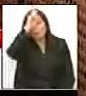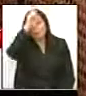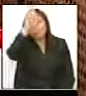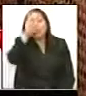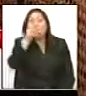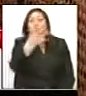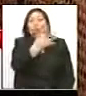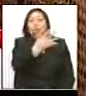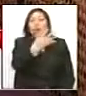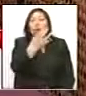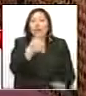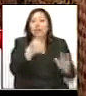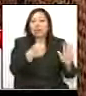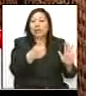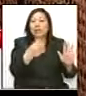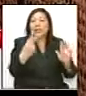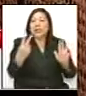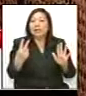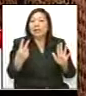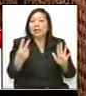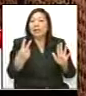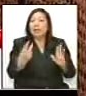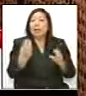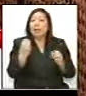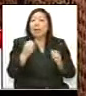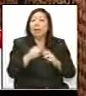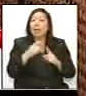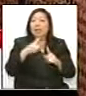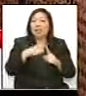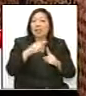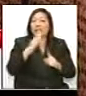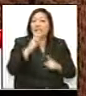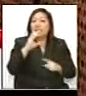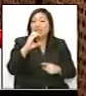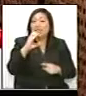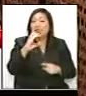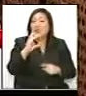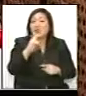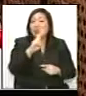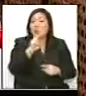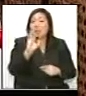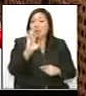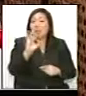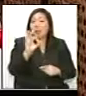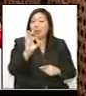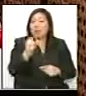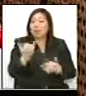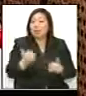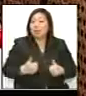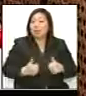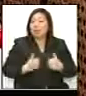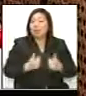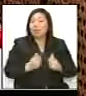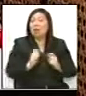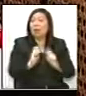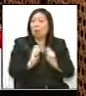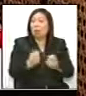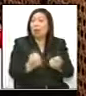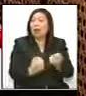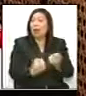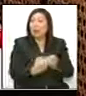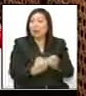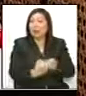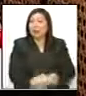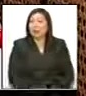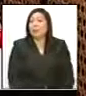Tenemos 467 casos registrados con TBC y solamente 250 de ellos reciben la canasta de pan TBC.